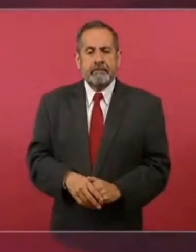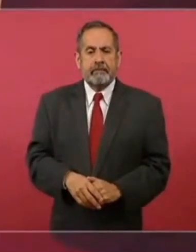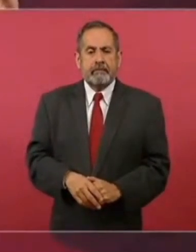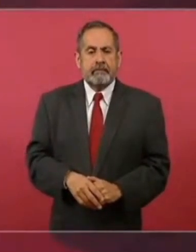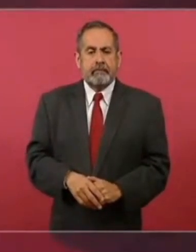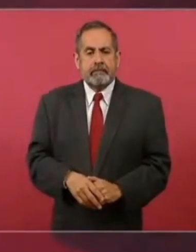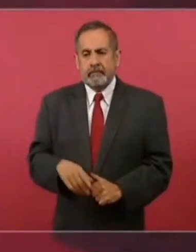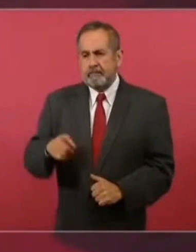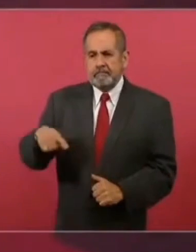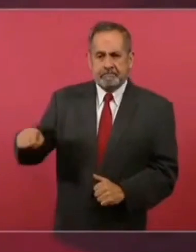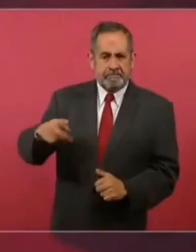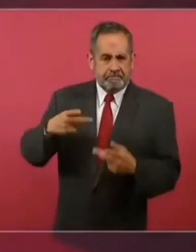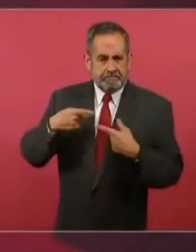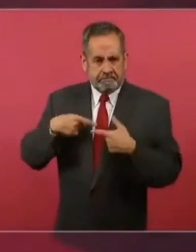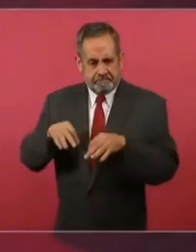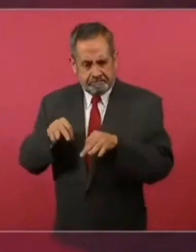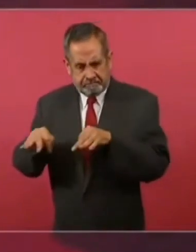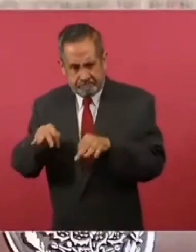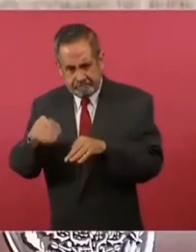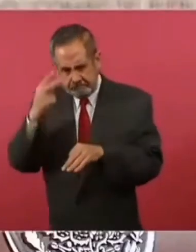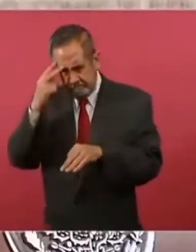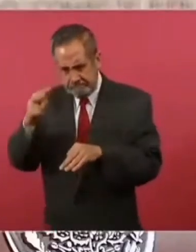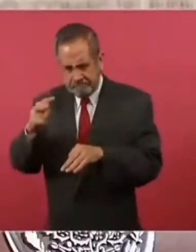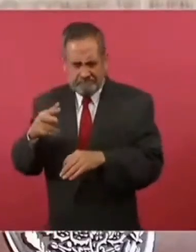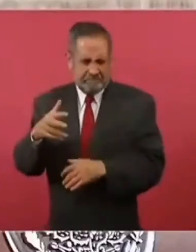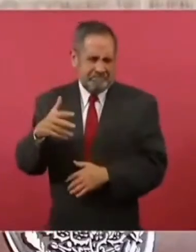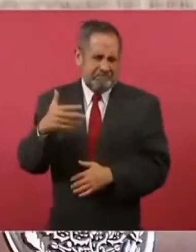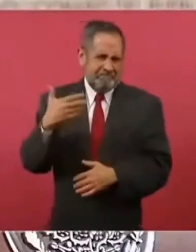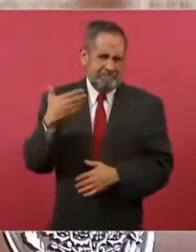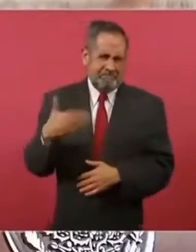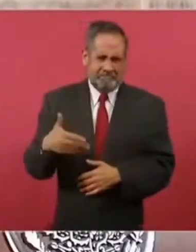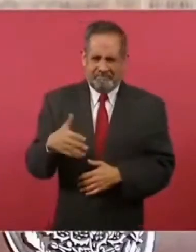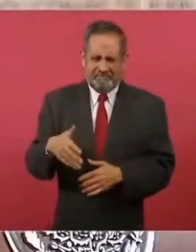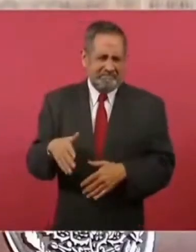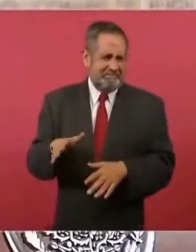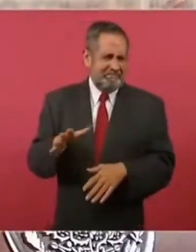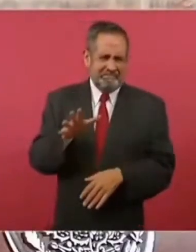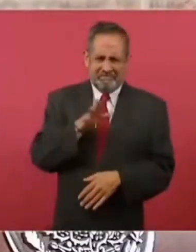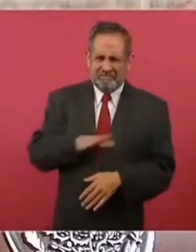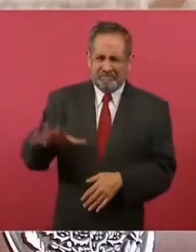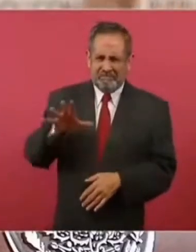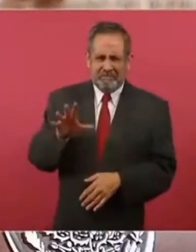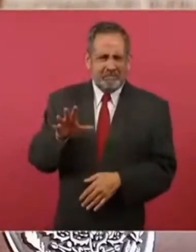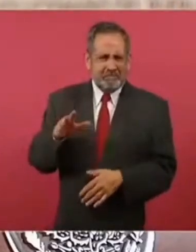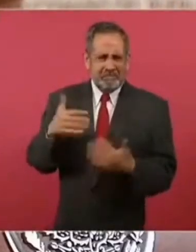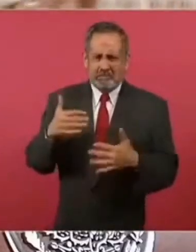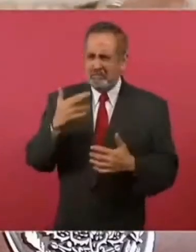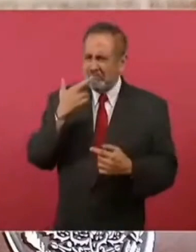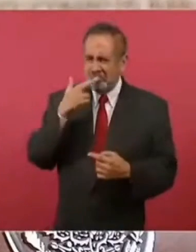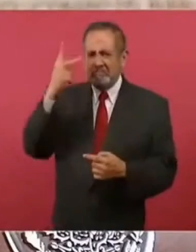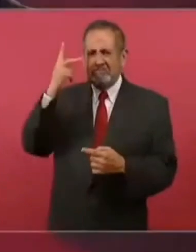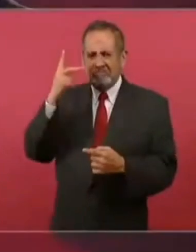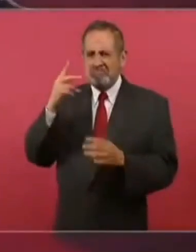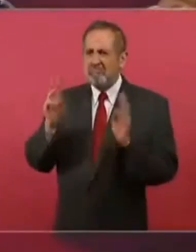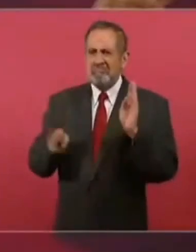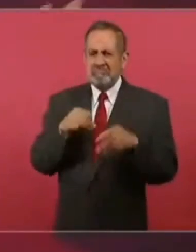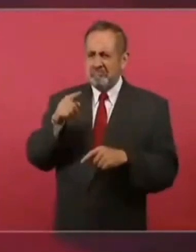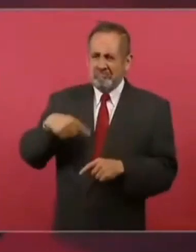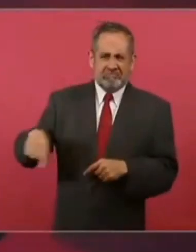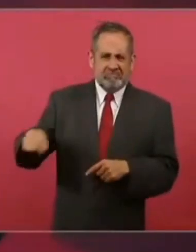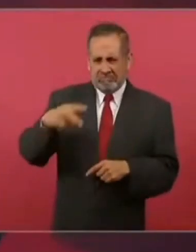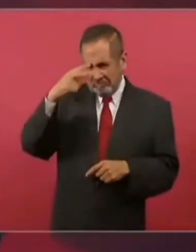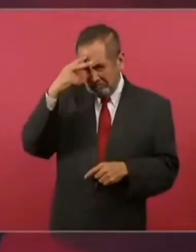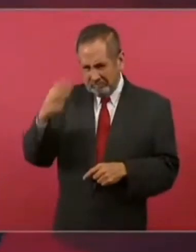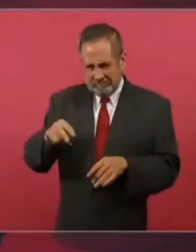los trabajadores mexicanos son excepcionales de los mejores del mundo